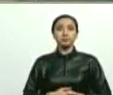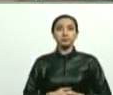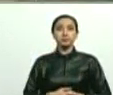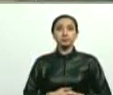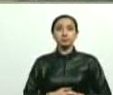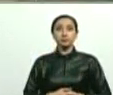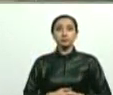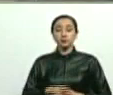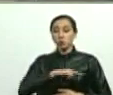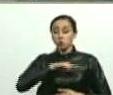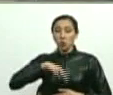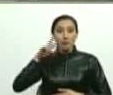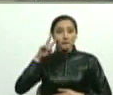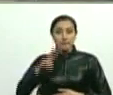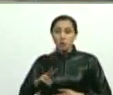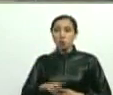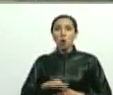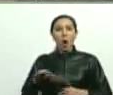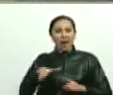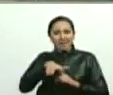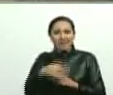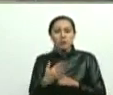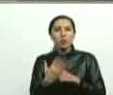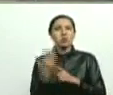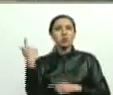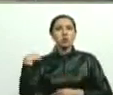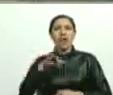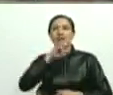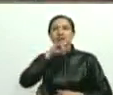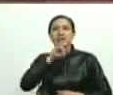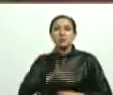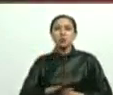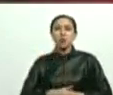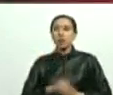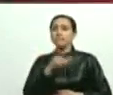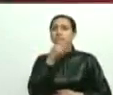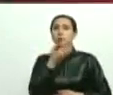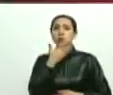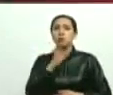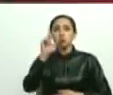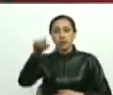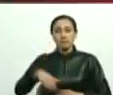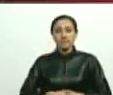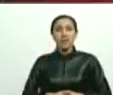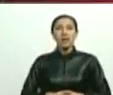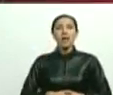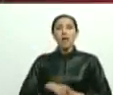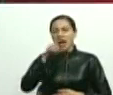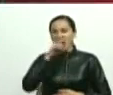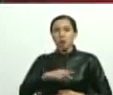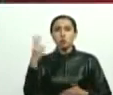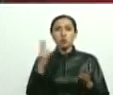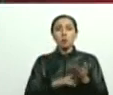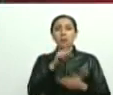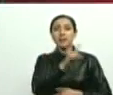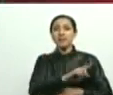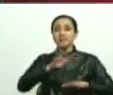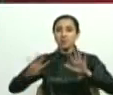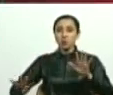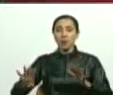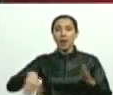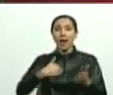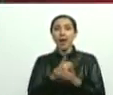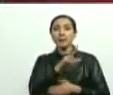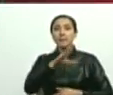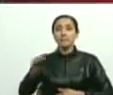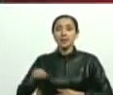Cuando hemos visto acontecimientos históricos hermosos como los años 2019, 2020,